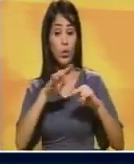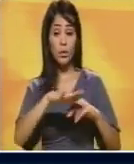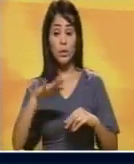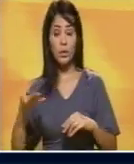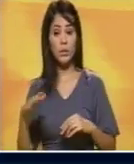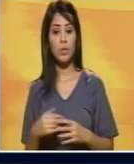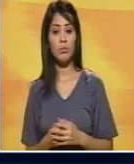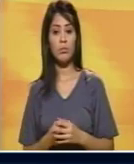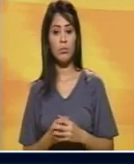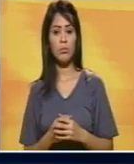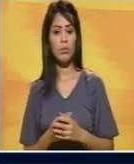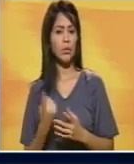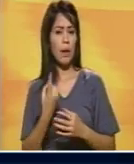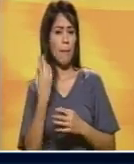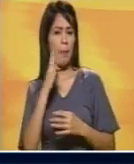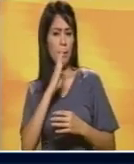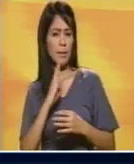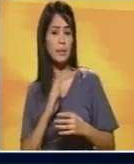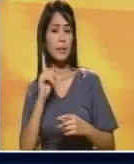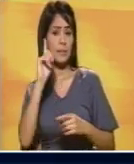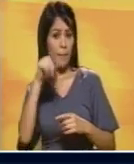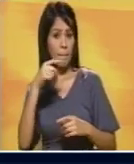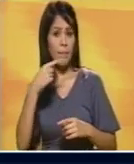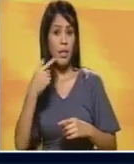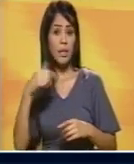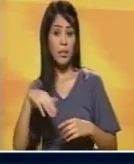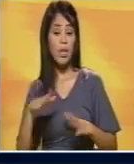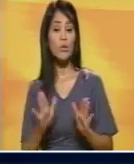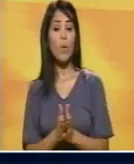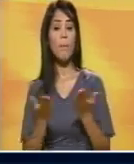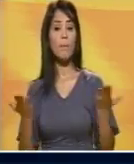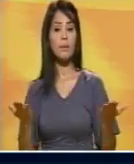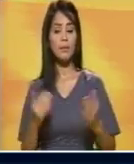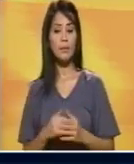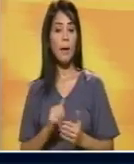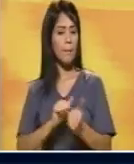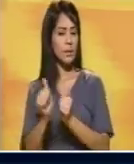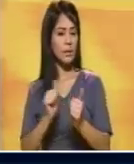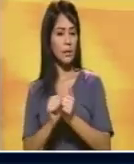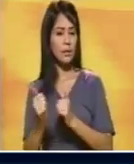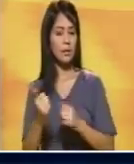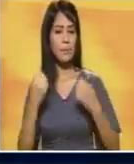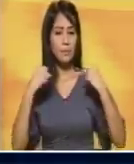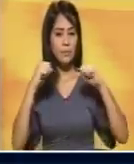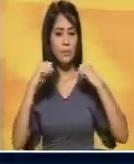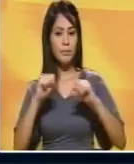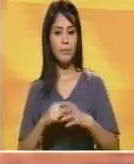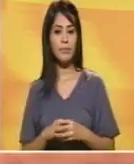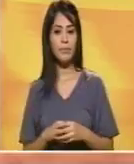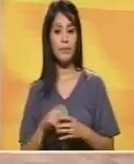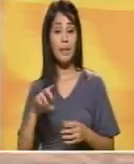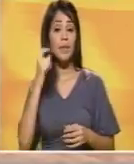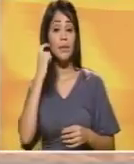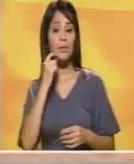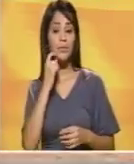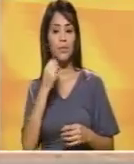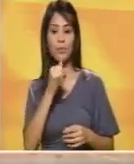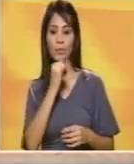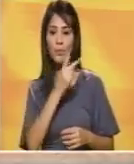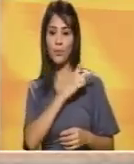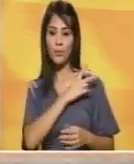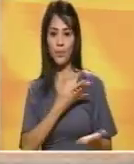Brasil, sino de toda Cumaná, podrán venir a practicar el deporte. Desde el estado Sucre, Joan Natalí